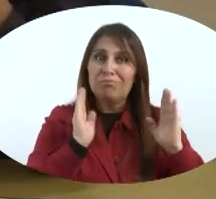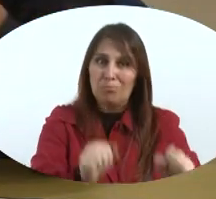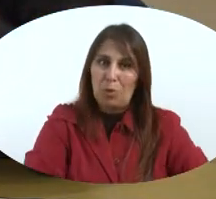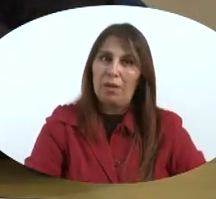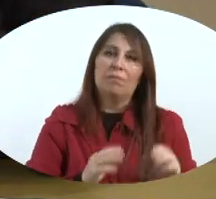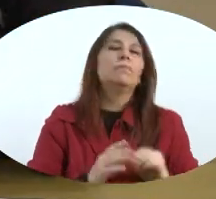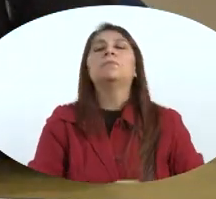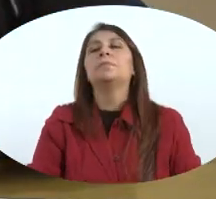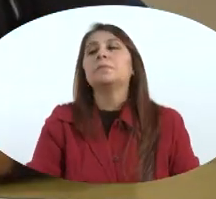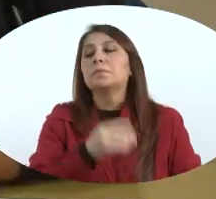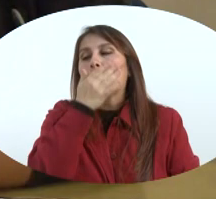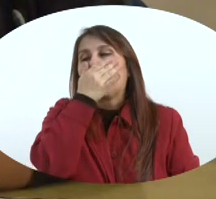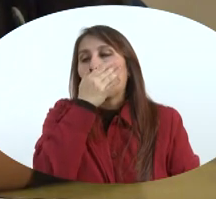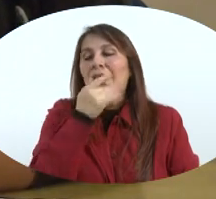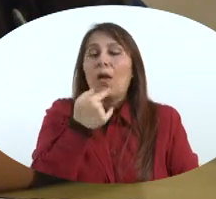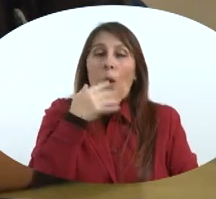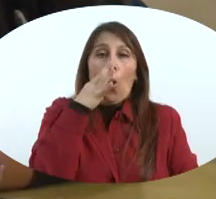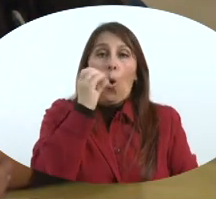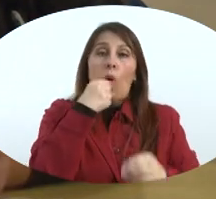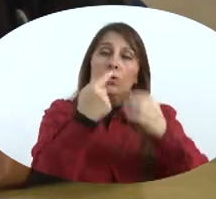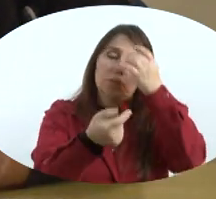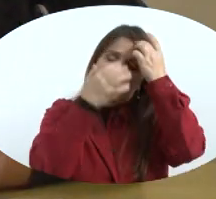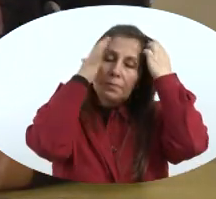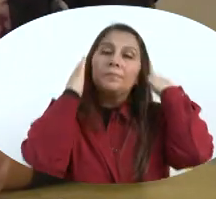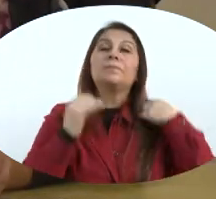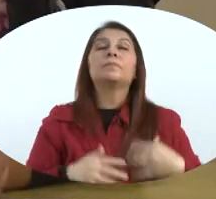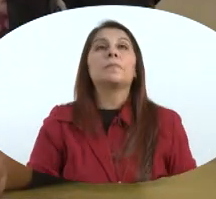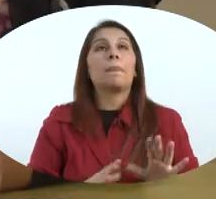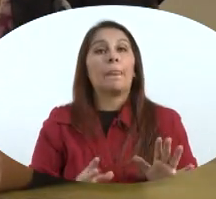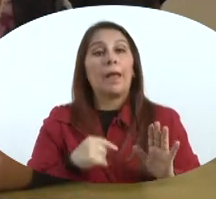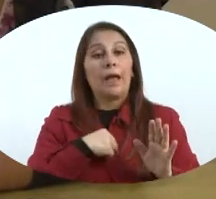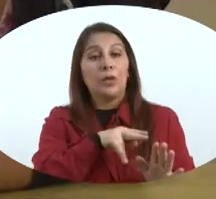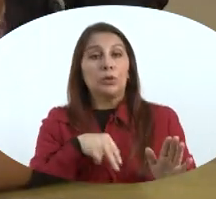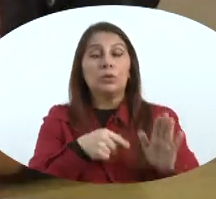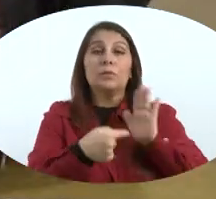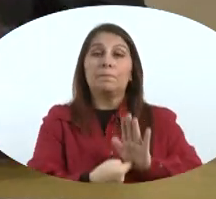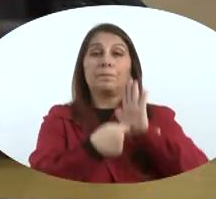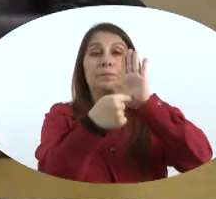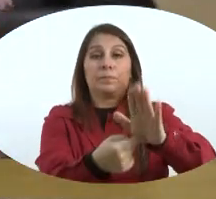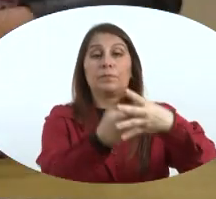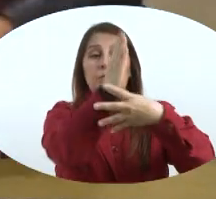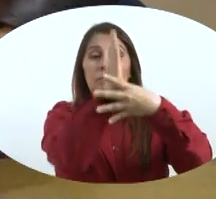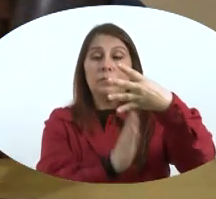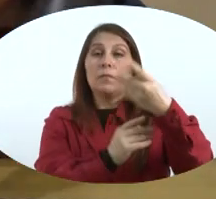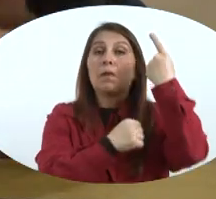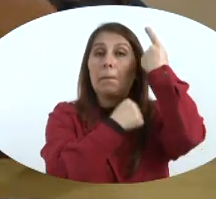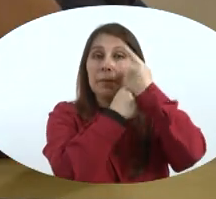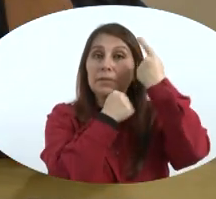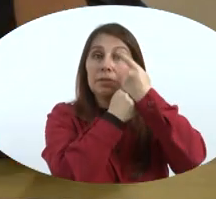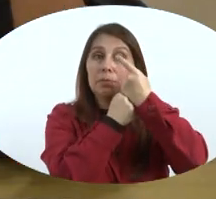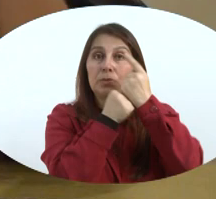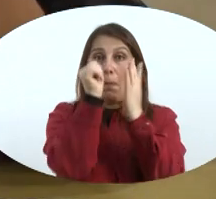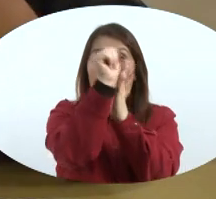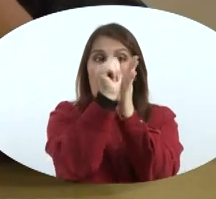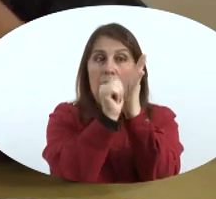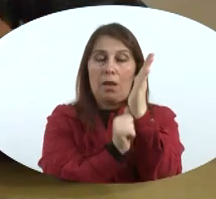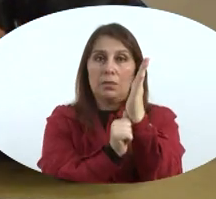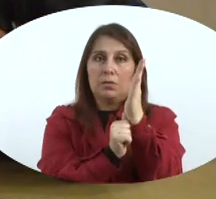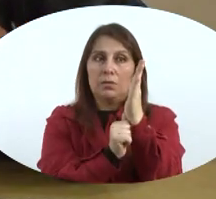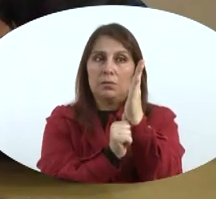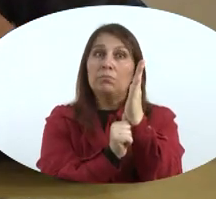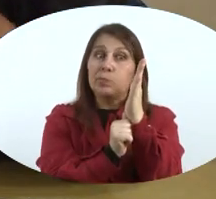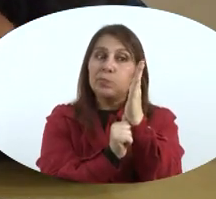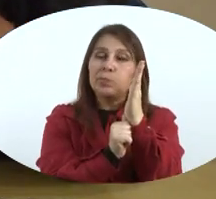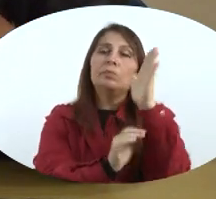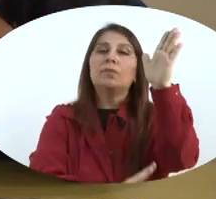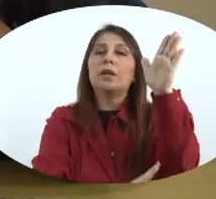finalizar importante insistir que esta candidatura que nosotros presentamos con estos cuatro principios programáticos tienen un desarrollo